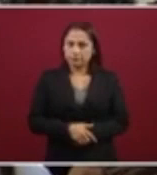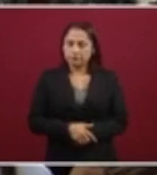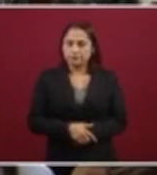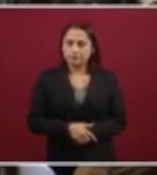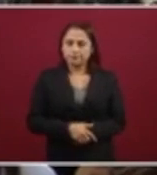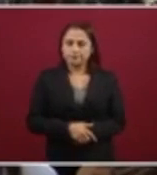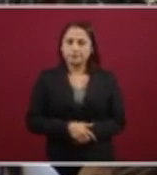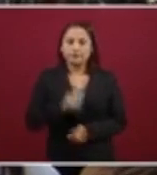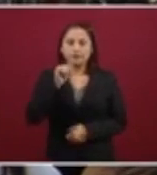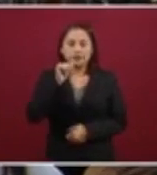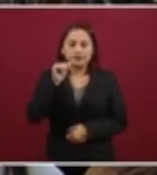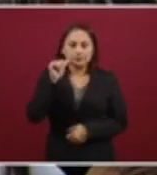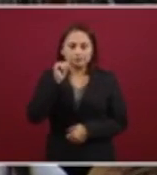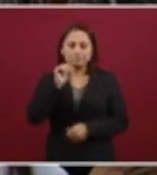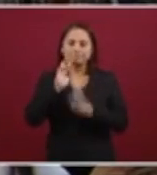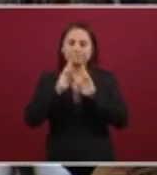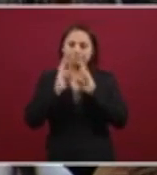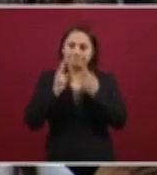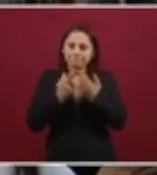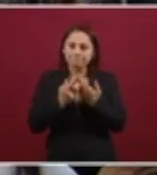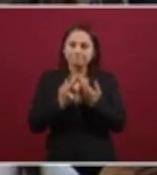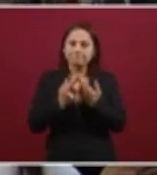que no nos estemos